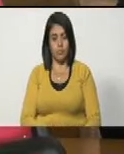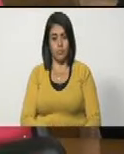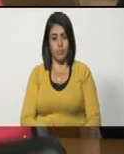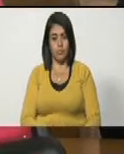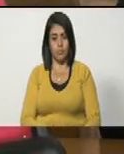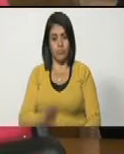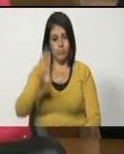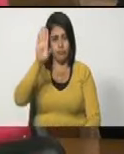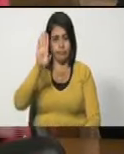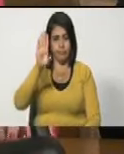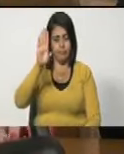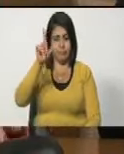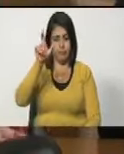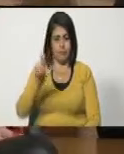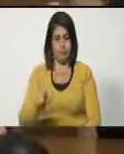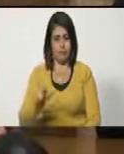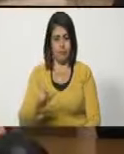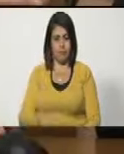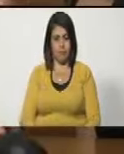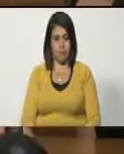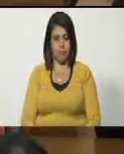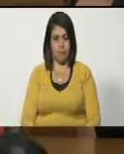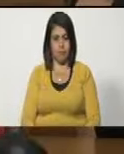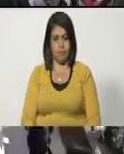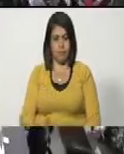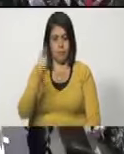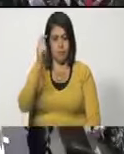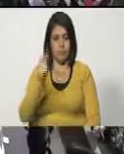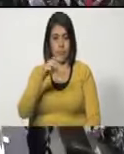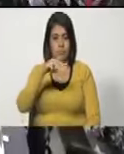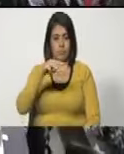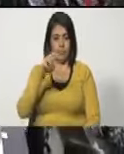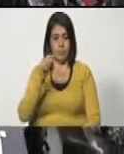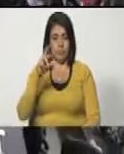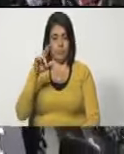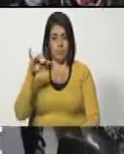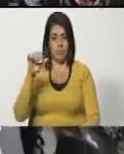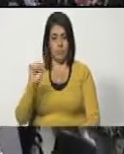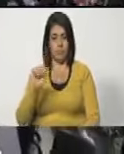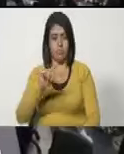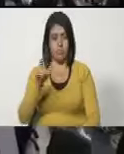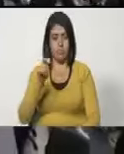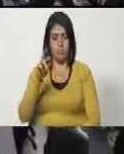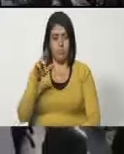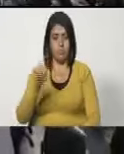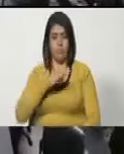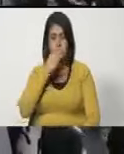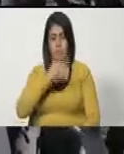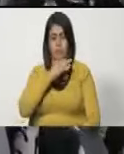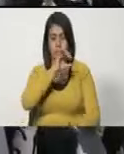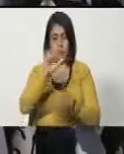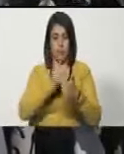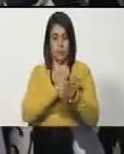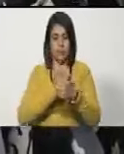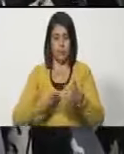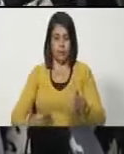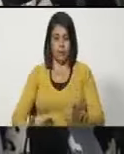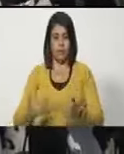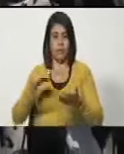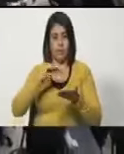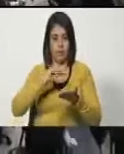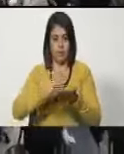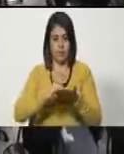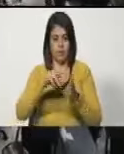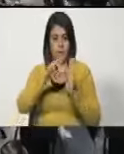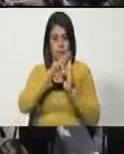Quiero dejar en el derecho de palabra, solicita el derecho de palabra a la diputada María Gabriela Vega. Buenas tardes, vicepresidente. De acuerdo a lo establecido